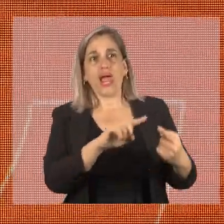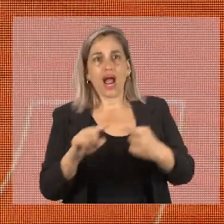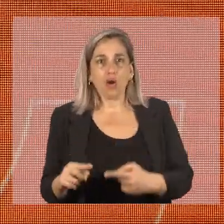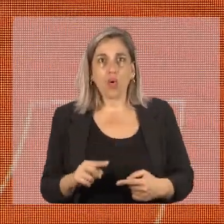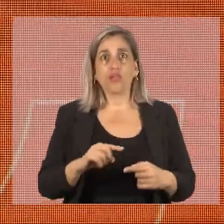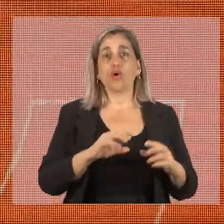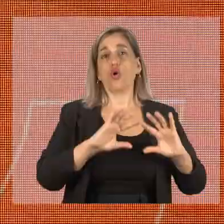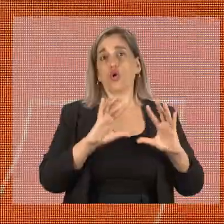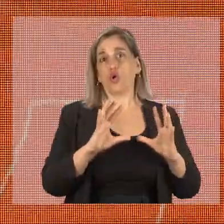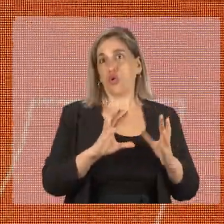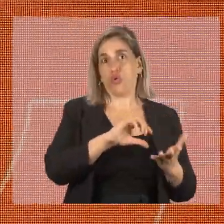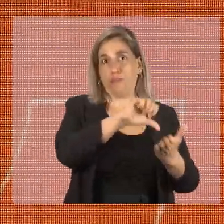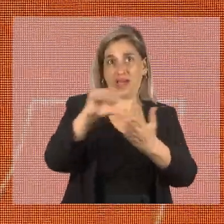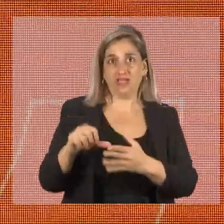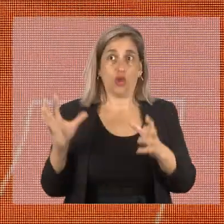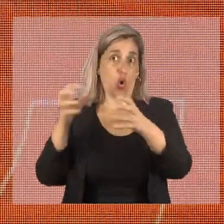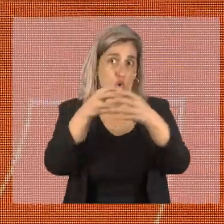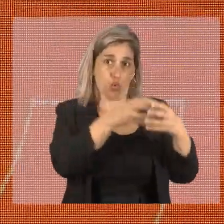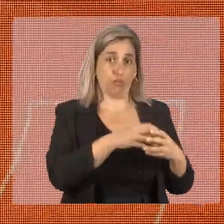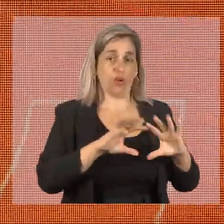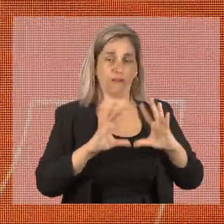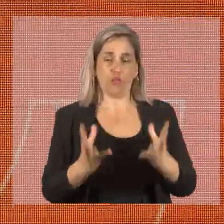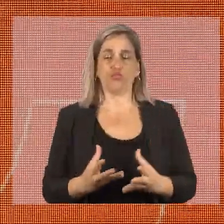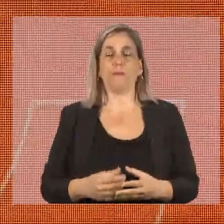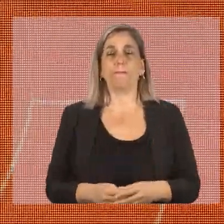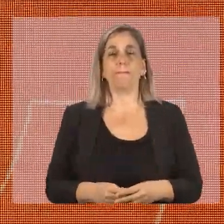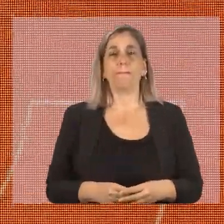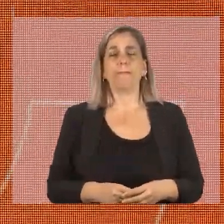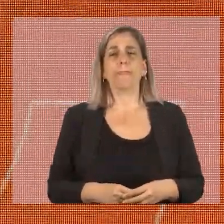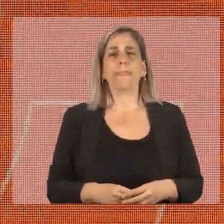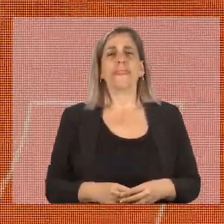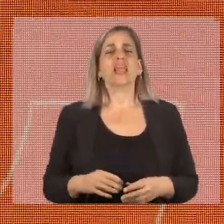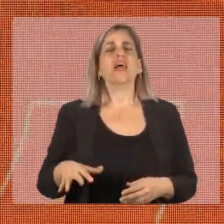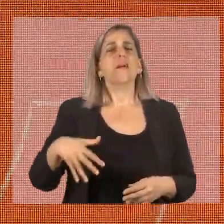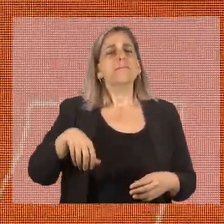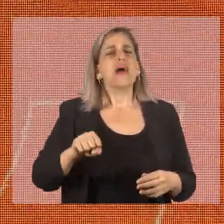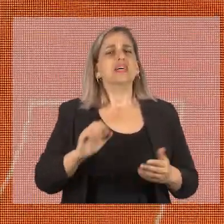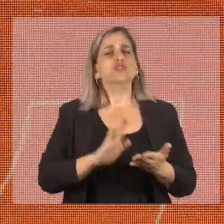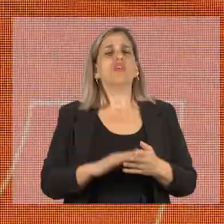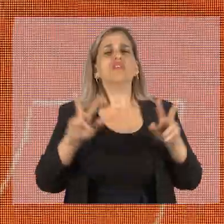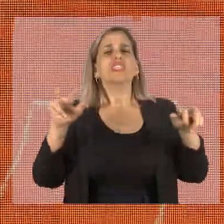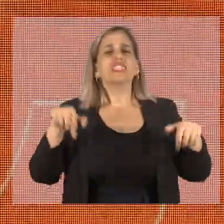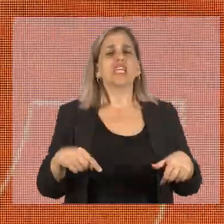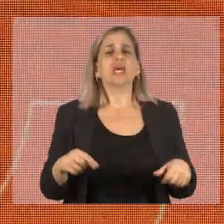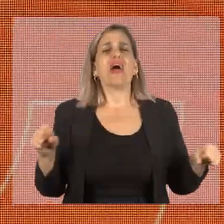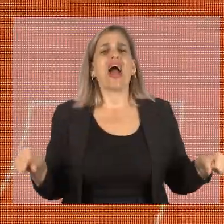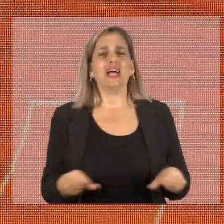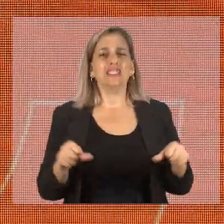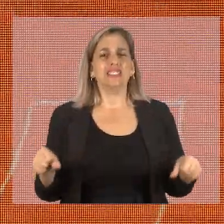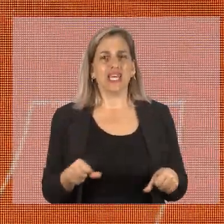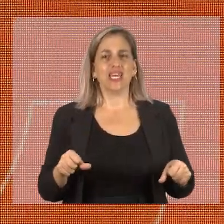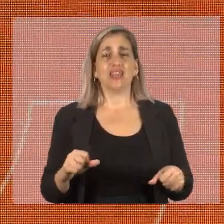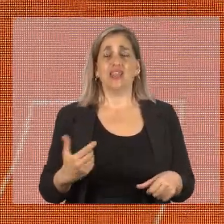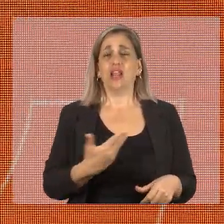tenga acuerdos bilaterales con otros bloques o países. Bien, muy bien. Hablemos un poco más de lo que significa llevar